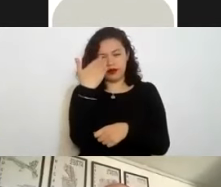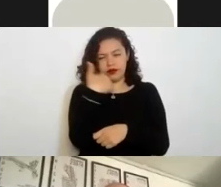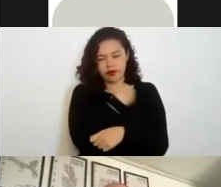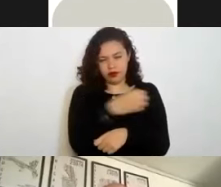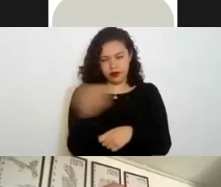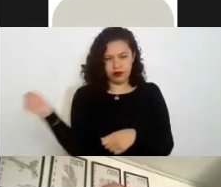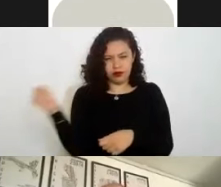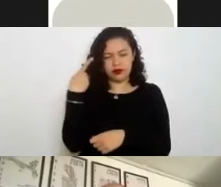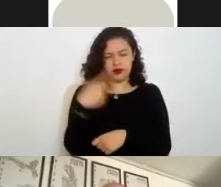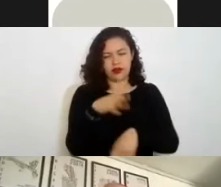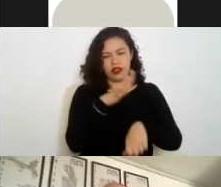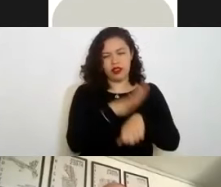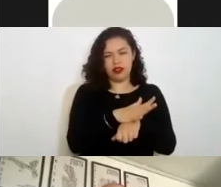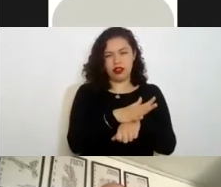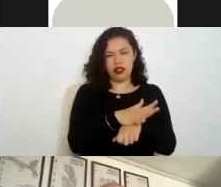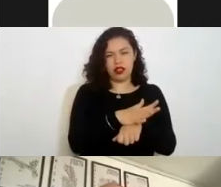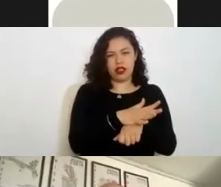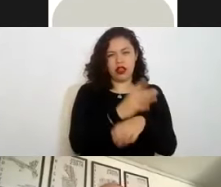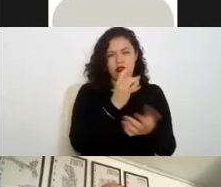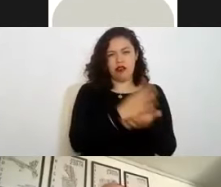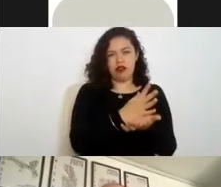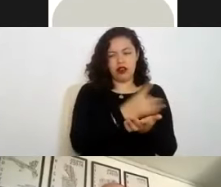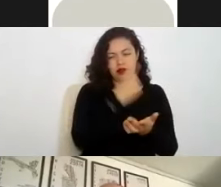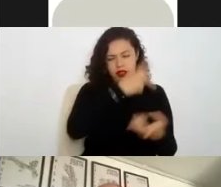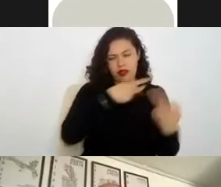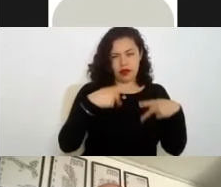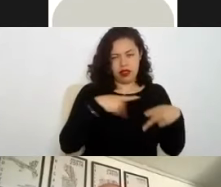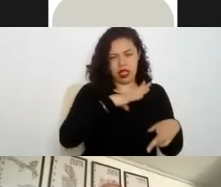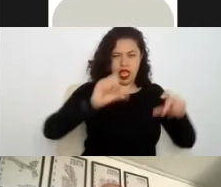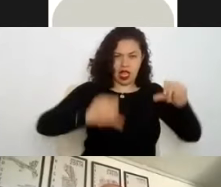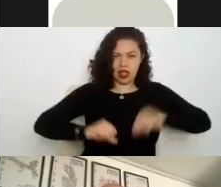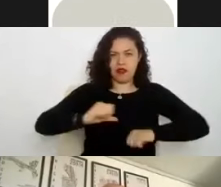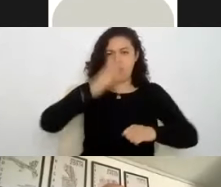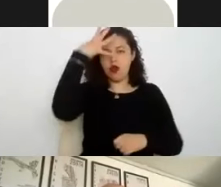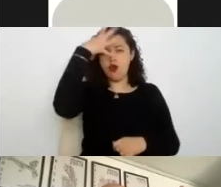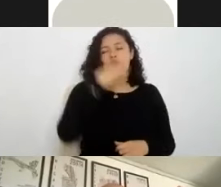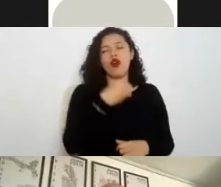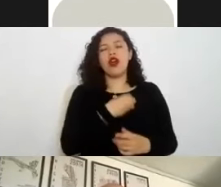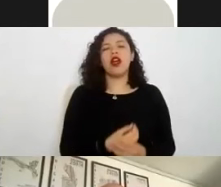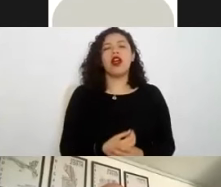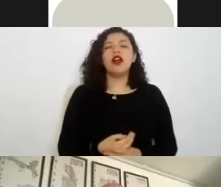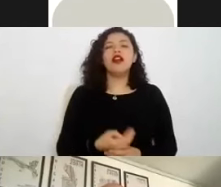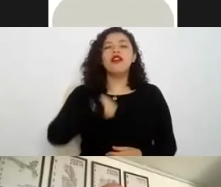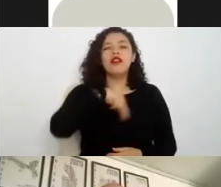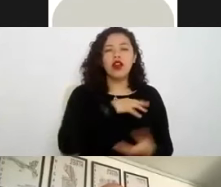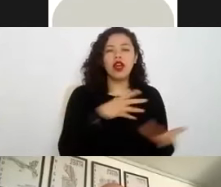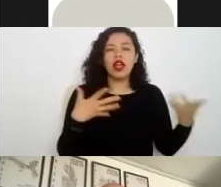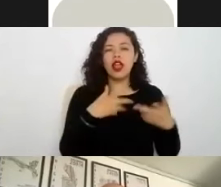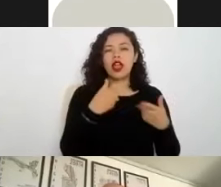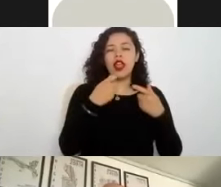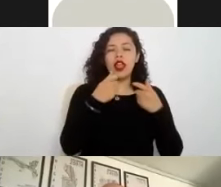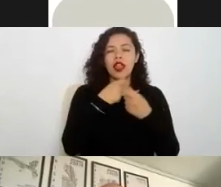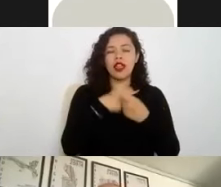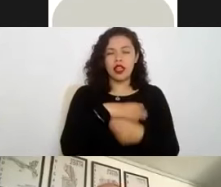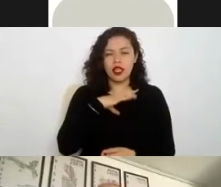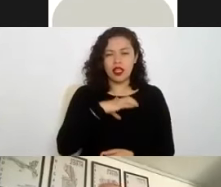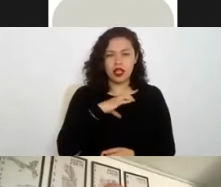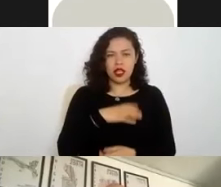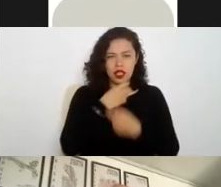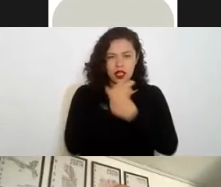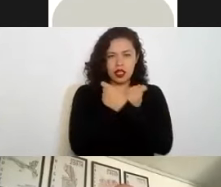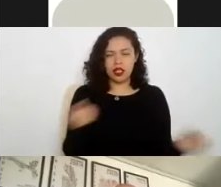la condición que puedan tener estas personas, y son actividades bien bonitas. Hemos llevado a niños con cáncer al